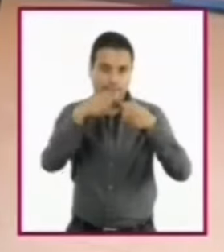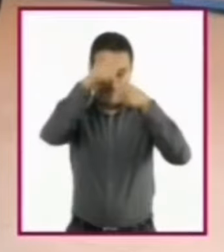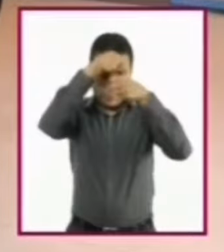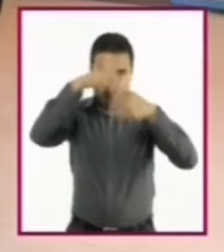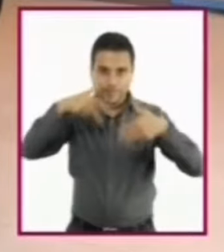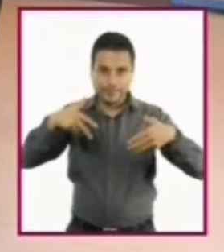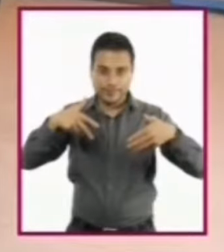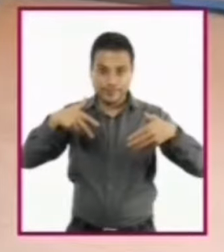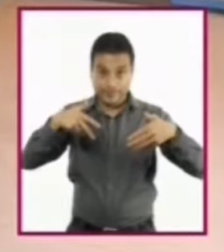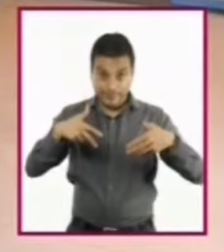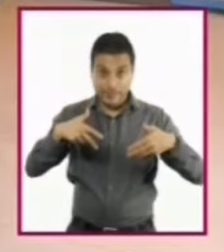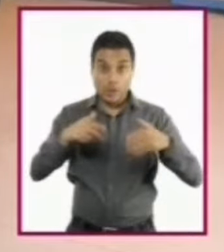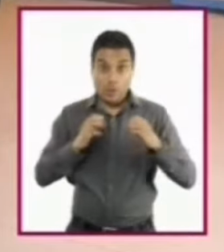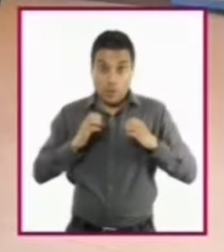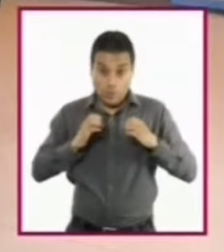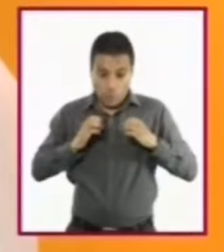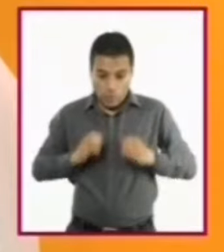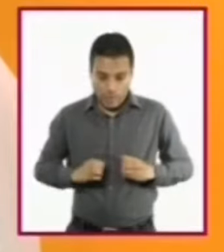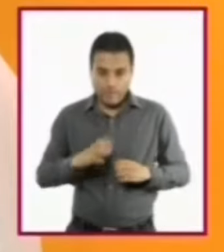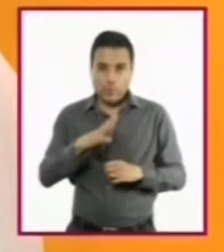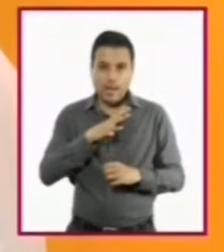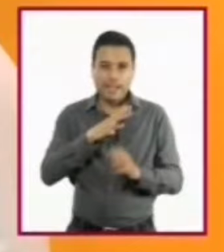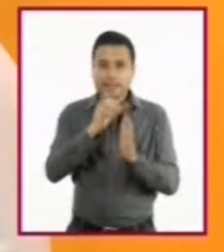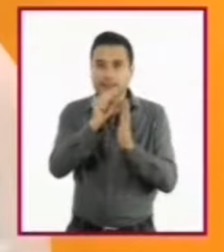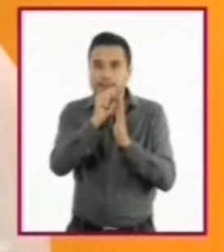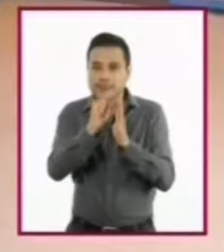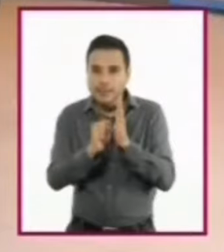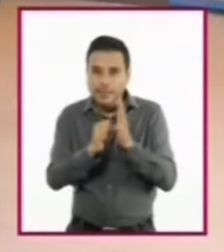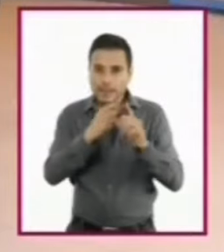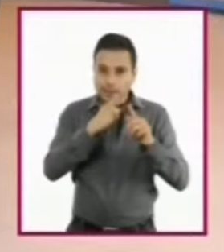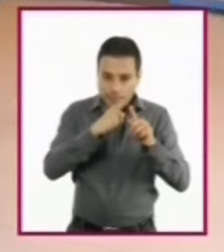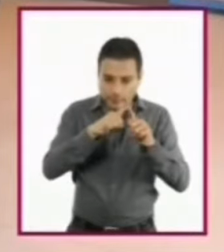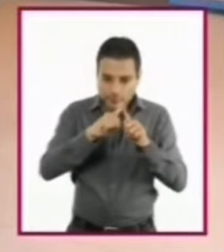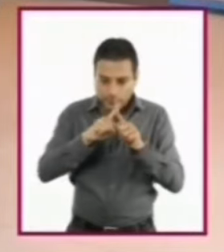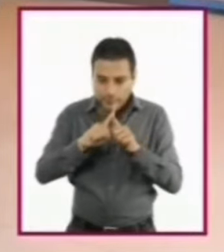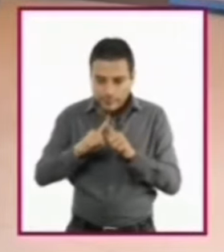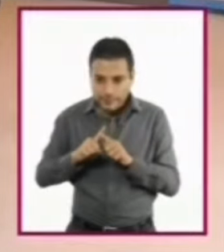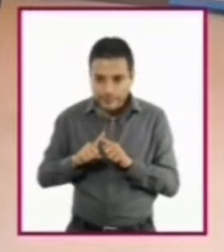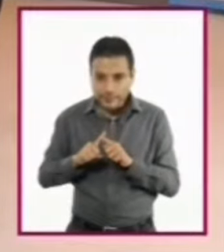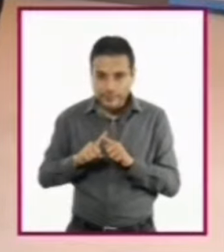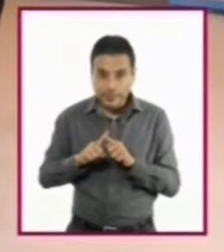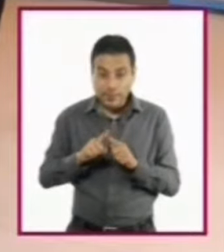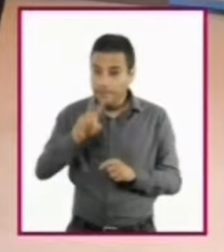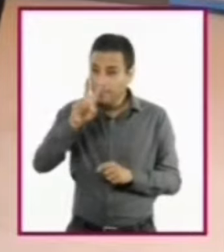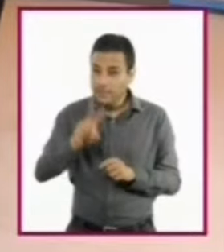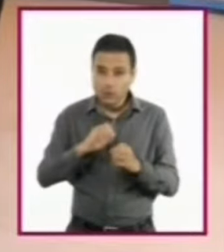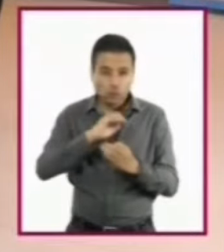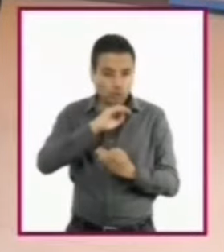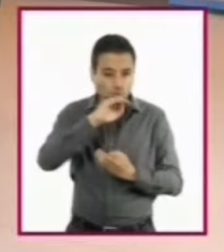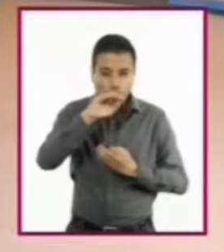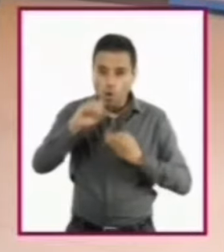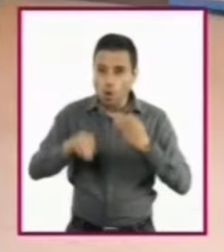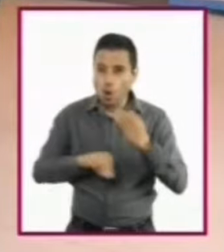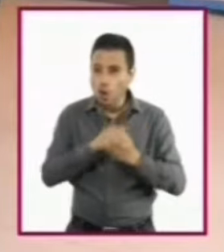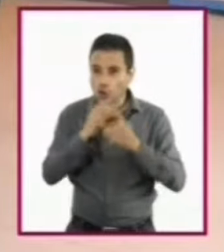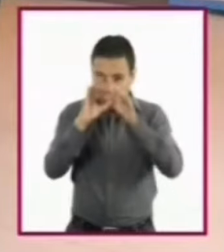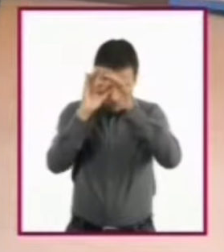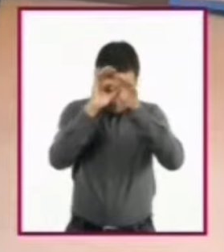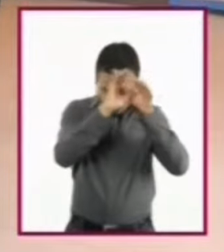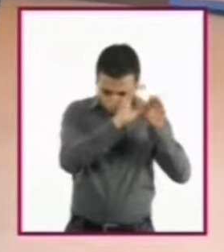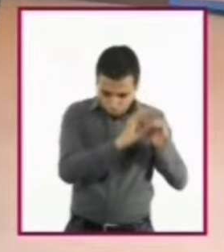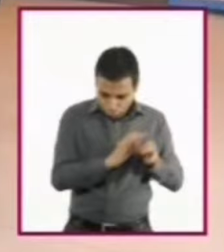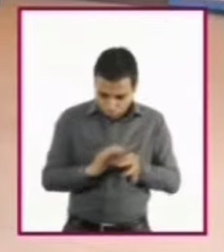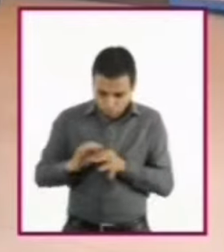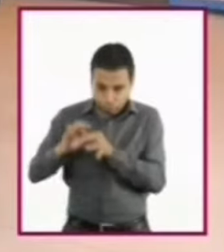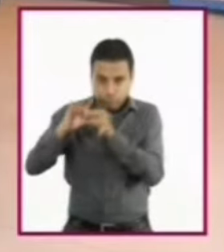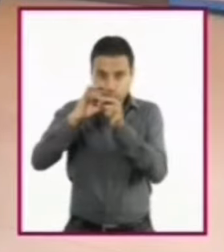cuerpo humano se divide en sistemas para su estudio, pero en realidad todos ellos están relacionados e